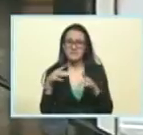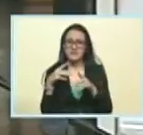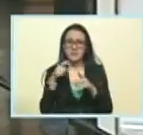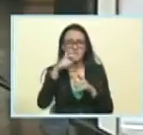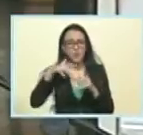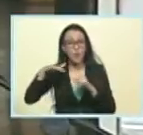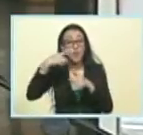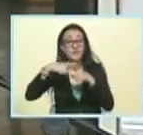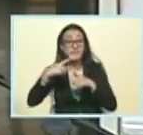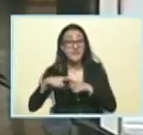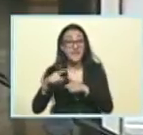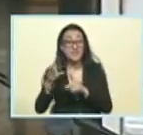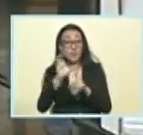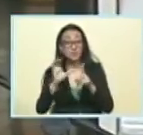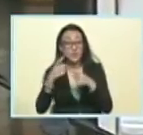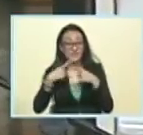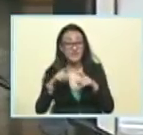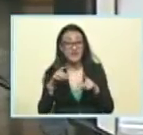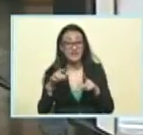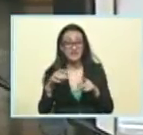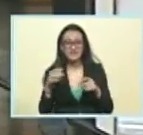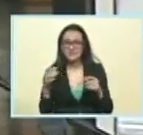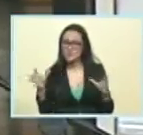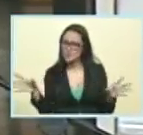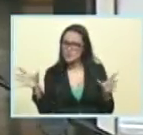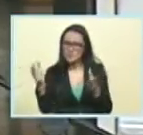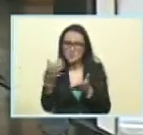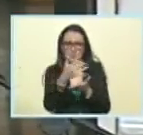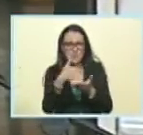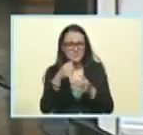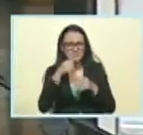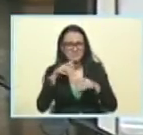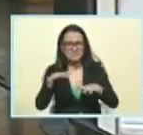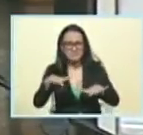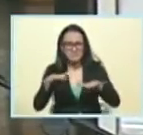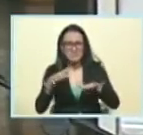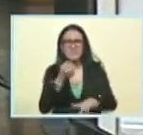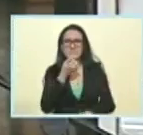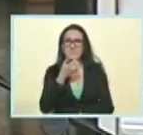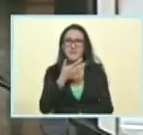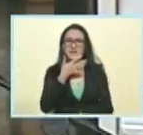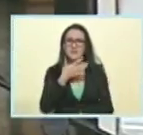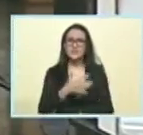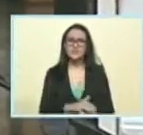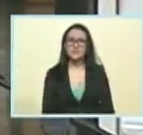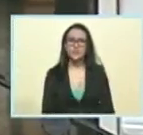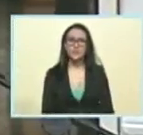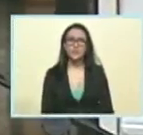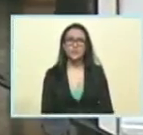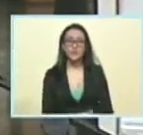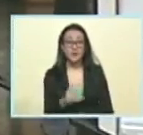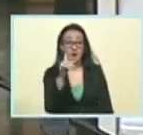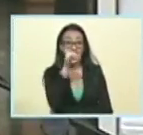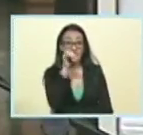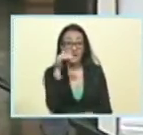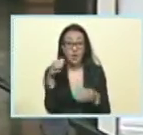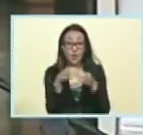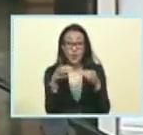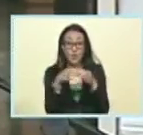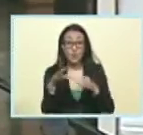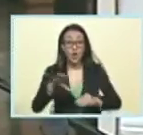nuestro pueblo, y han logrado una obra de arte maravillosa, bellísima, diría yo. Han grabado este grupo